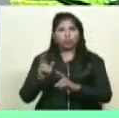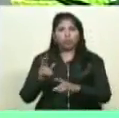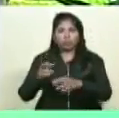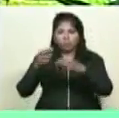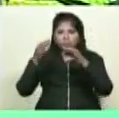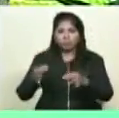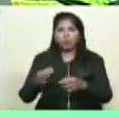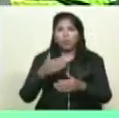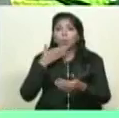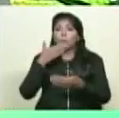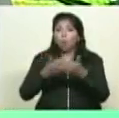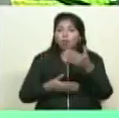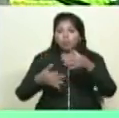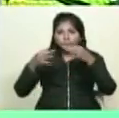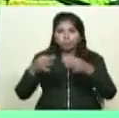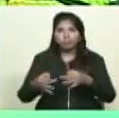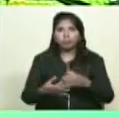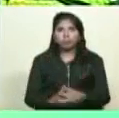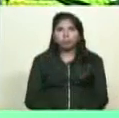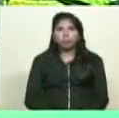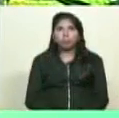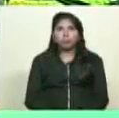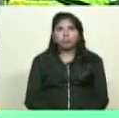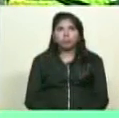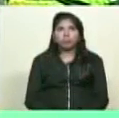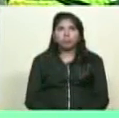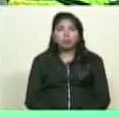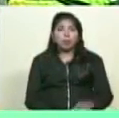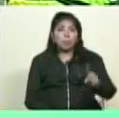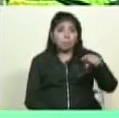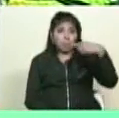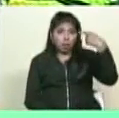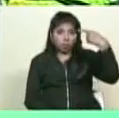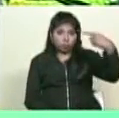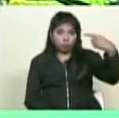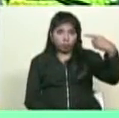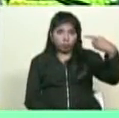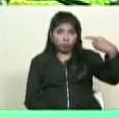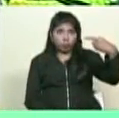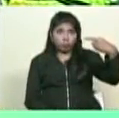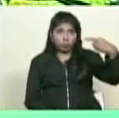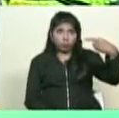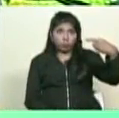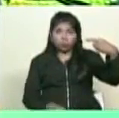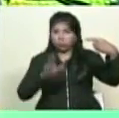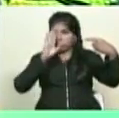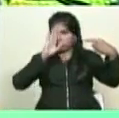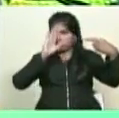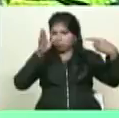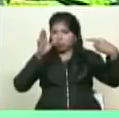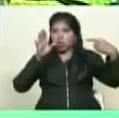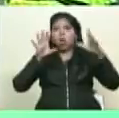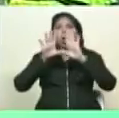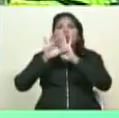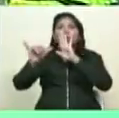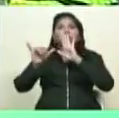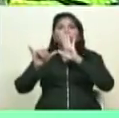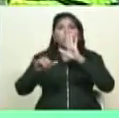propuestas concretas. En primer lugar, hacia la Asamblea Nacional